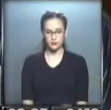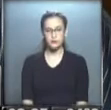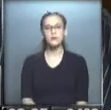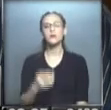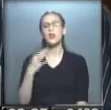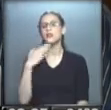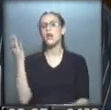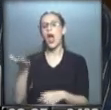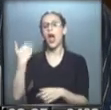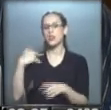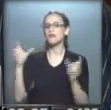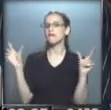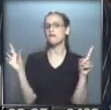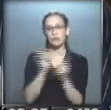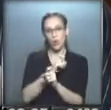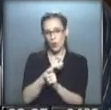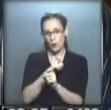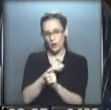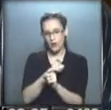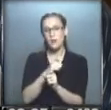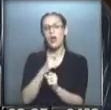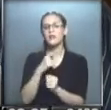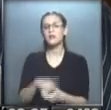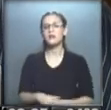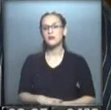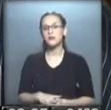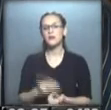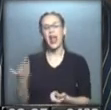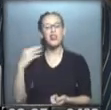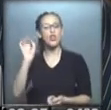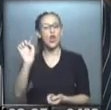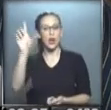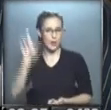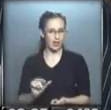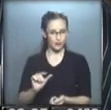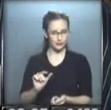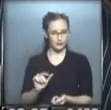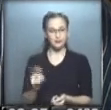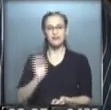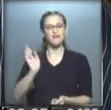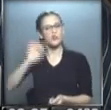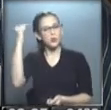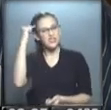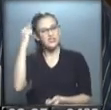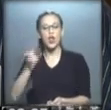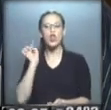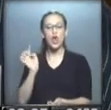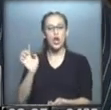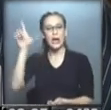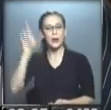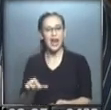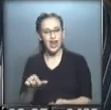años finales, y tienen el recuerdo de simplemente la parte del dólar barato, sin tener en cuenta que en realidad ese dólar barato